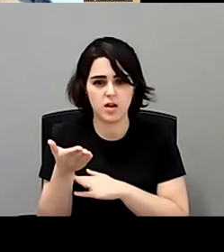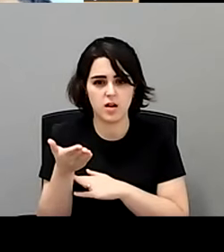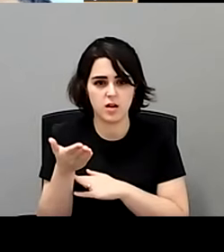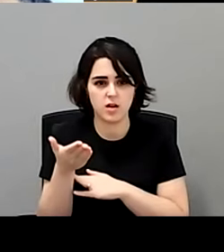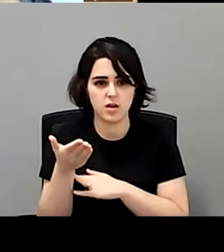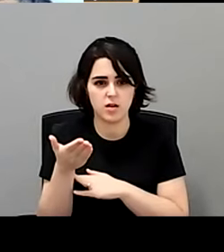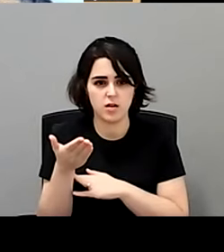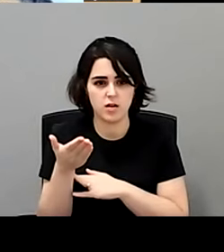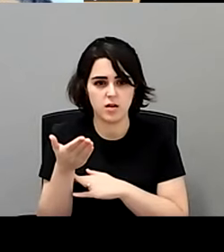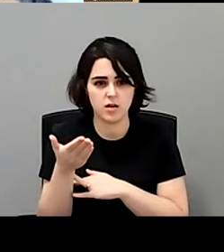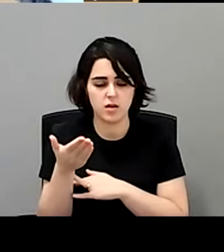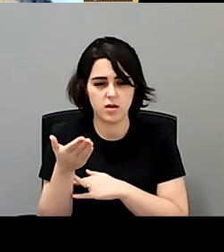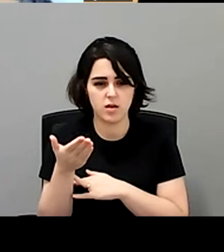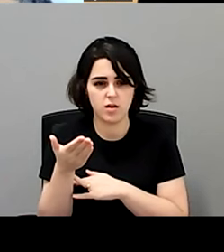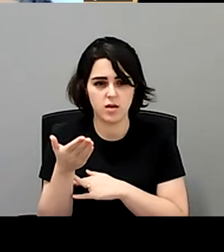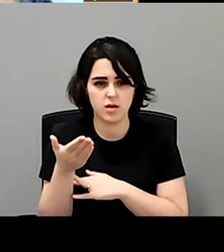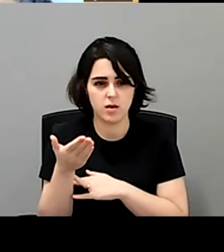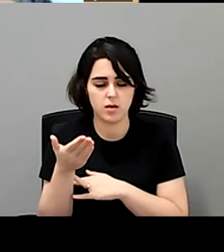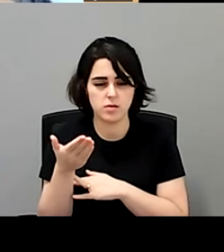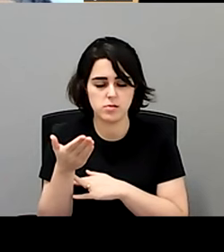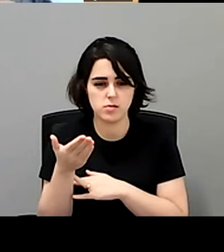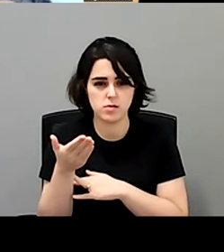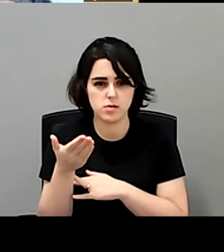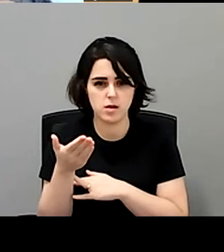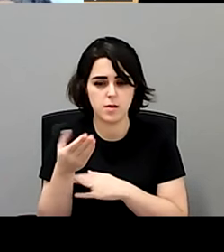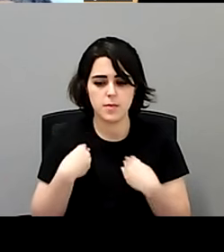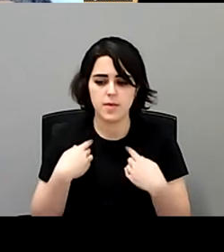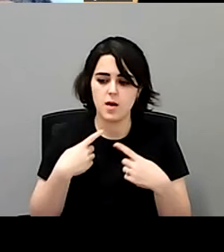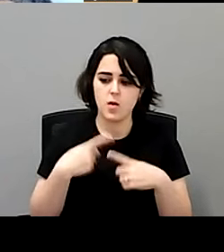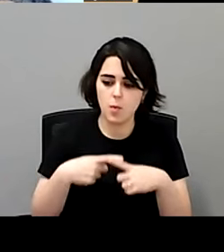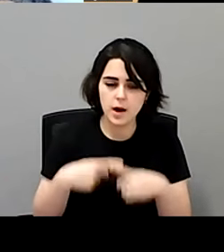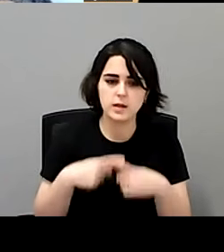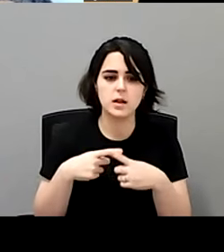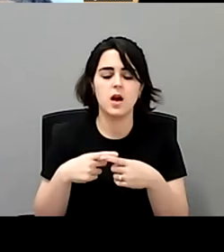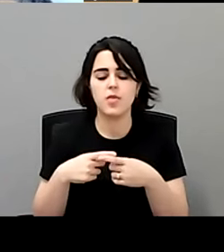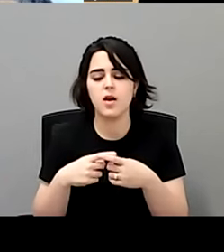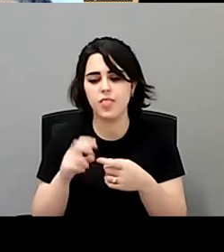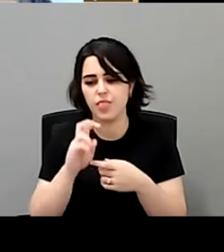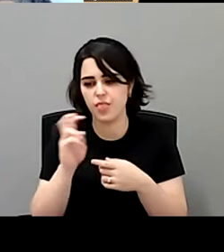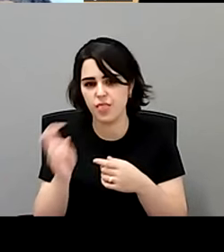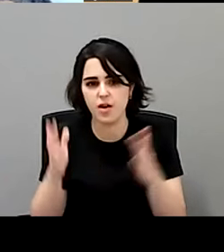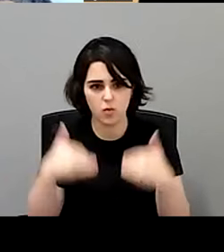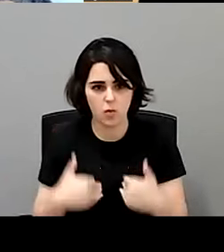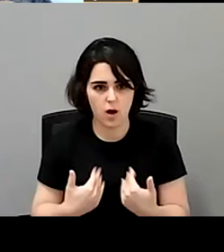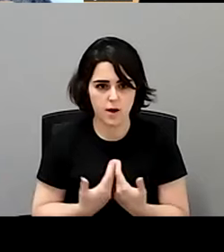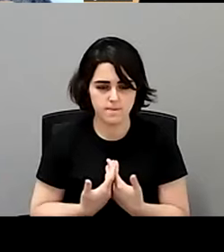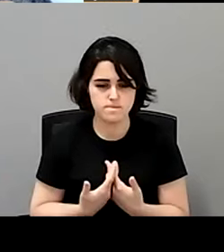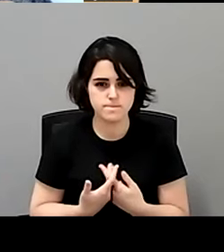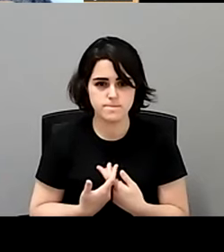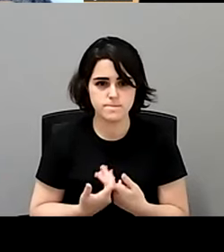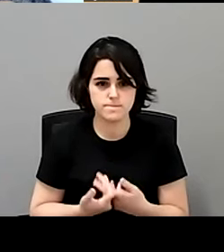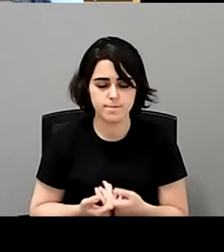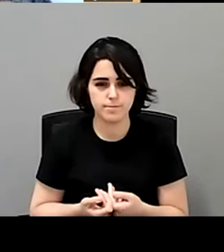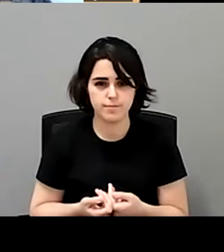apenas hay vivienda comunitaria, vivienda compartida, etcétera, etcétera, etcétera.